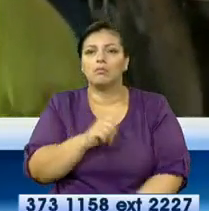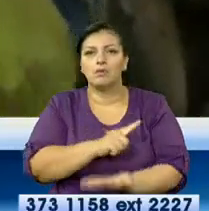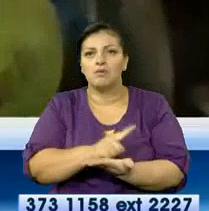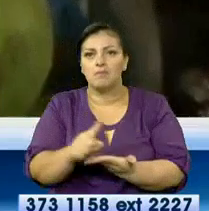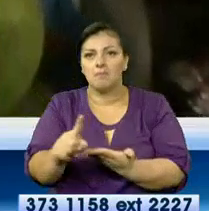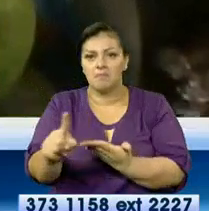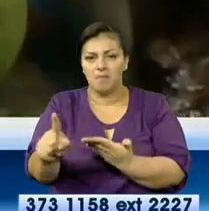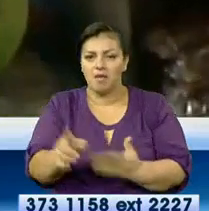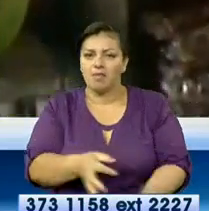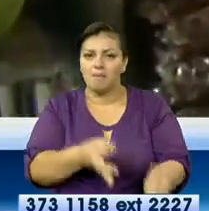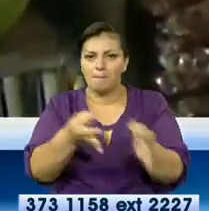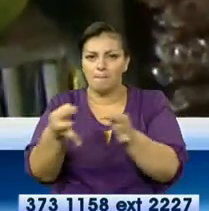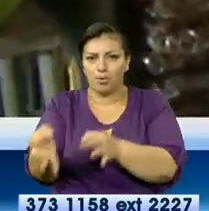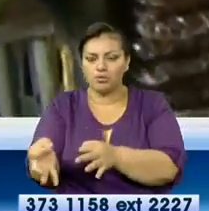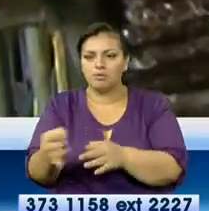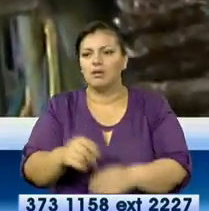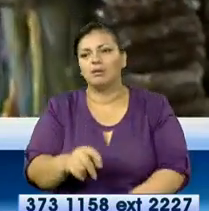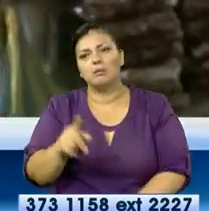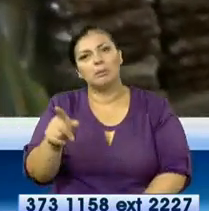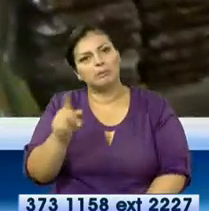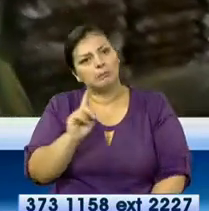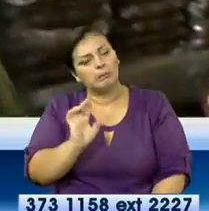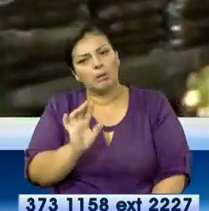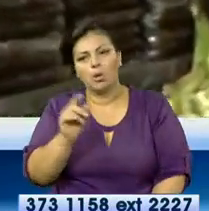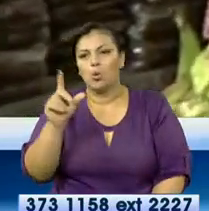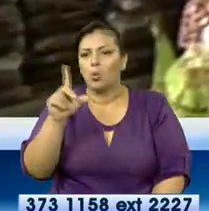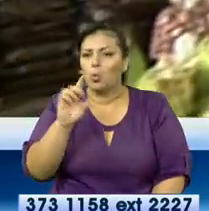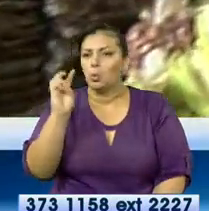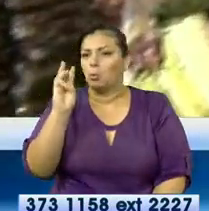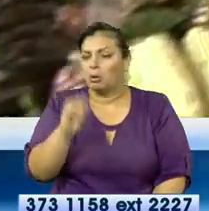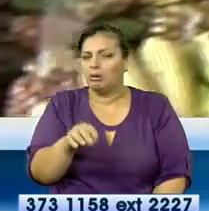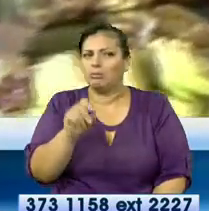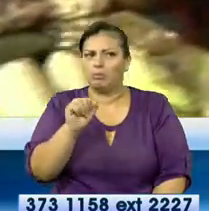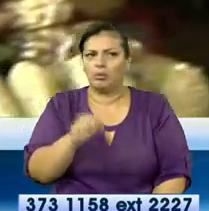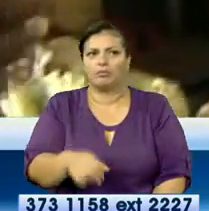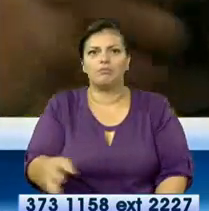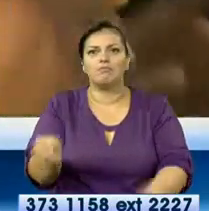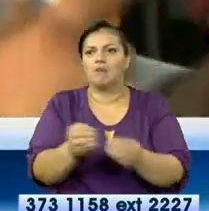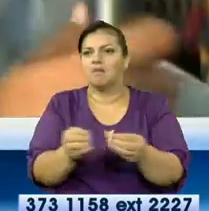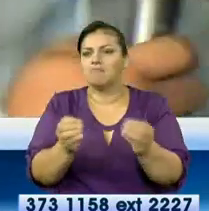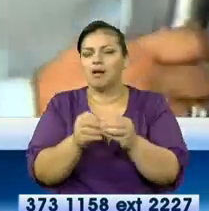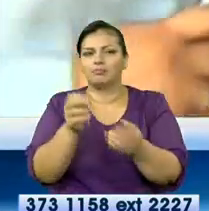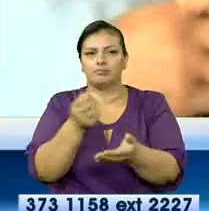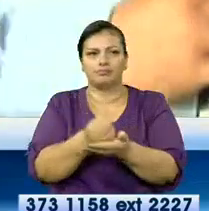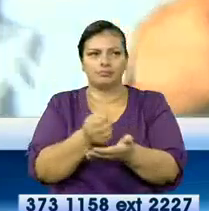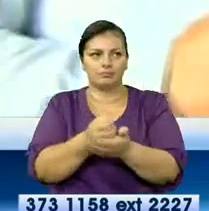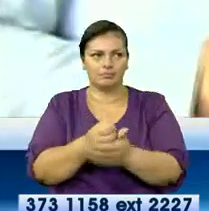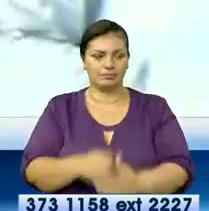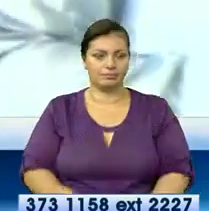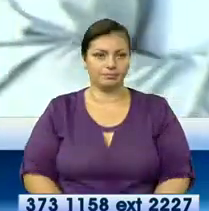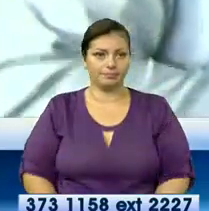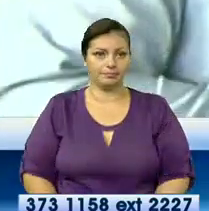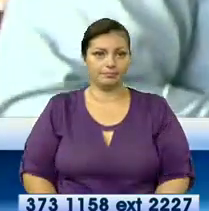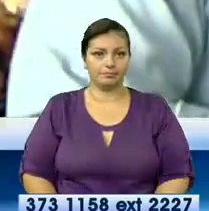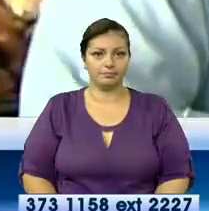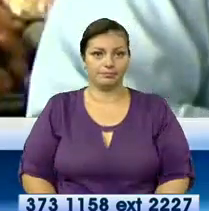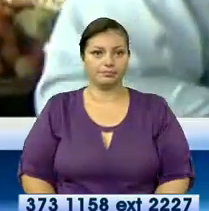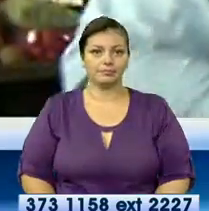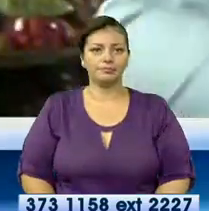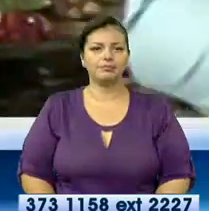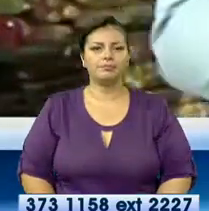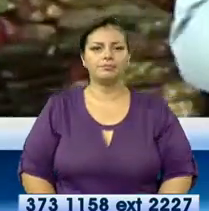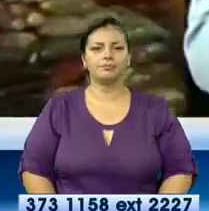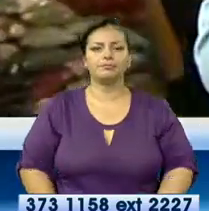absolutamente todo lo que puede hacer es como yo les digo en verdad la receta original de las fanesca son 12 granos que representan a los 12